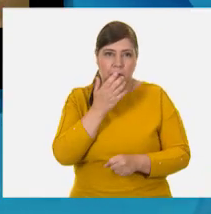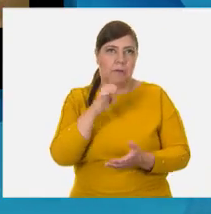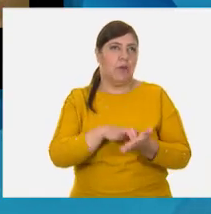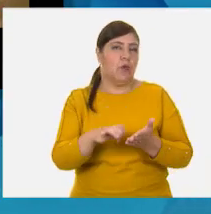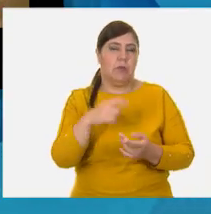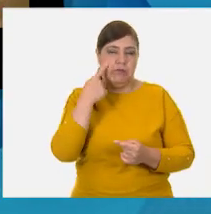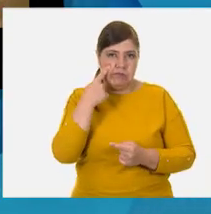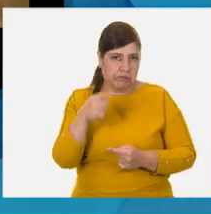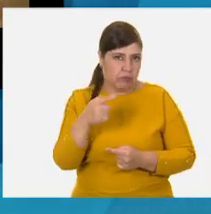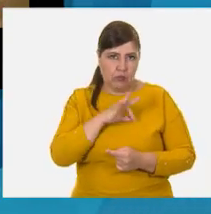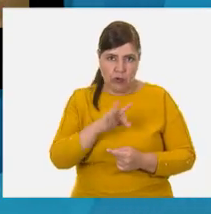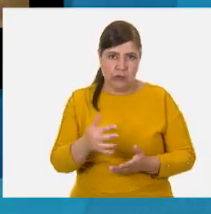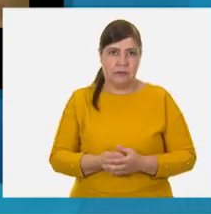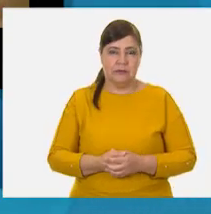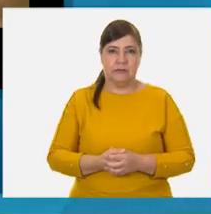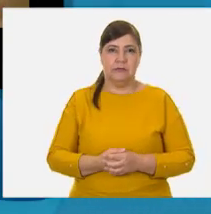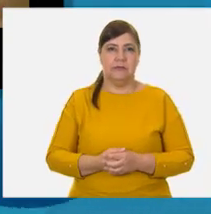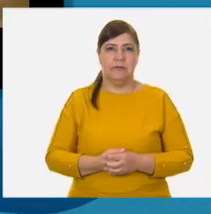ver.